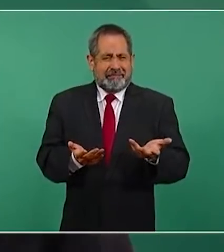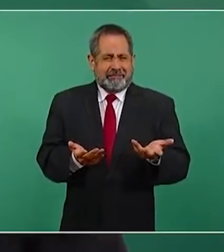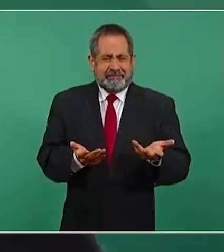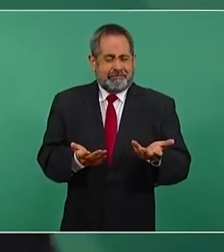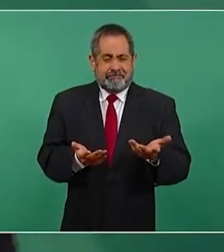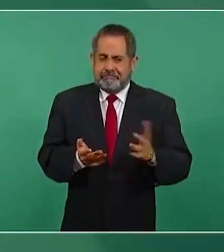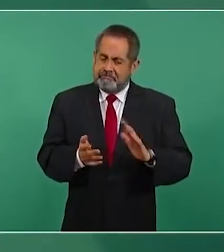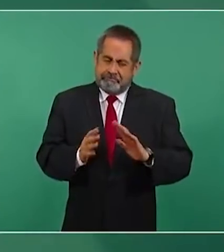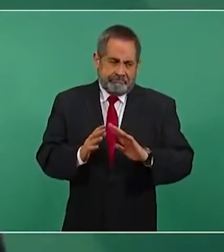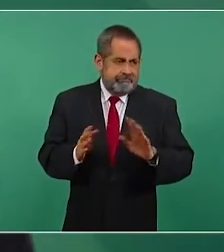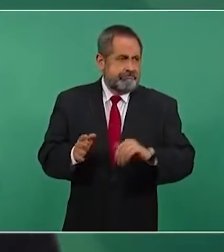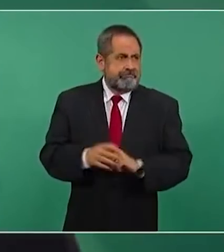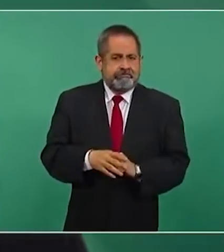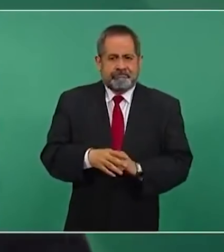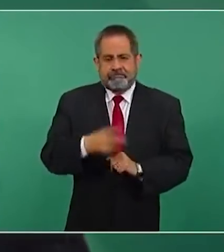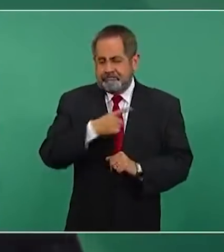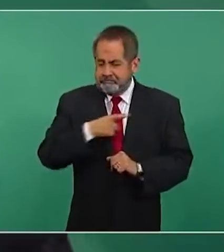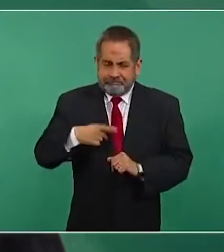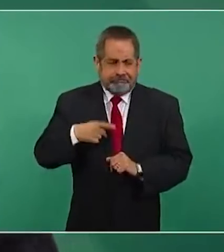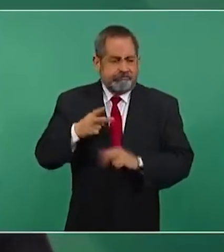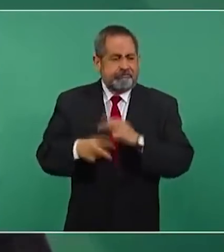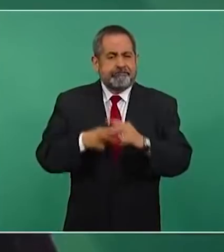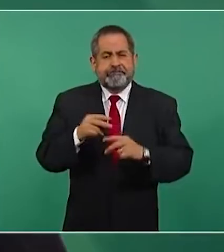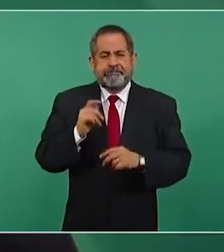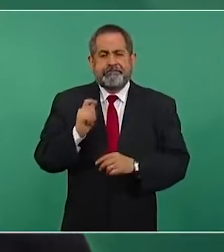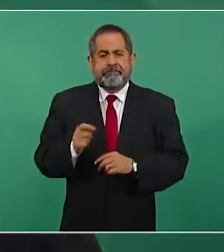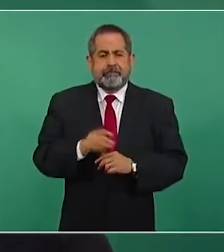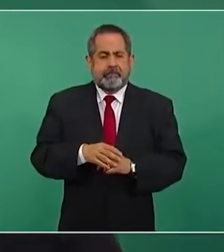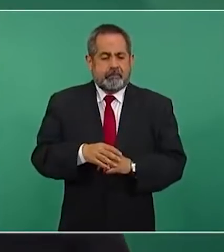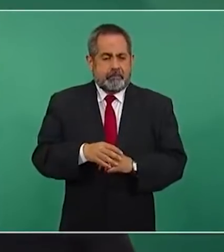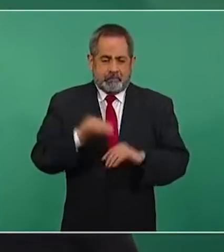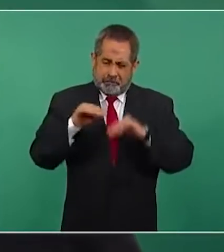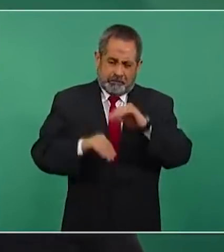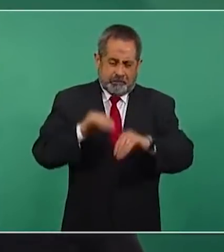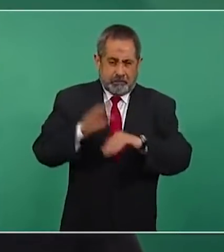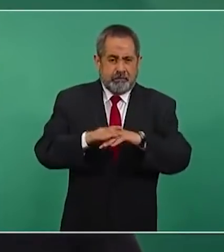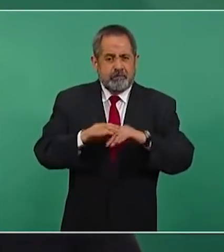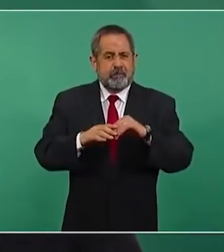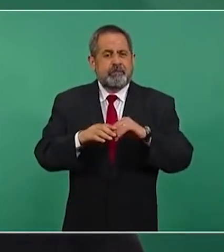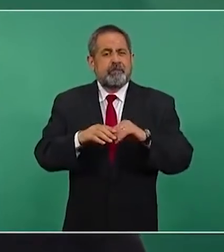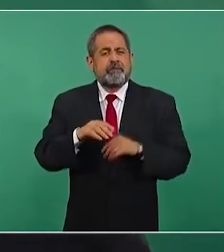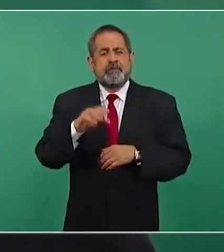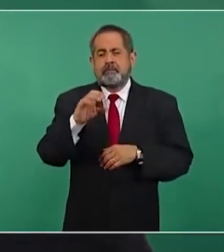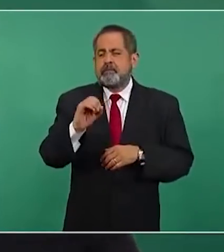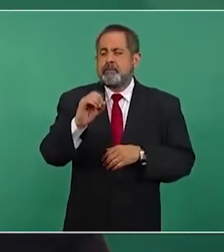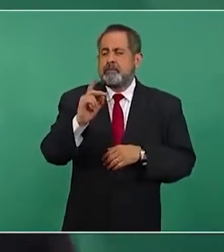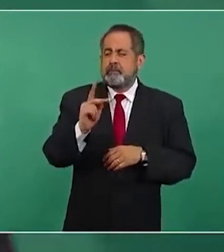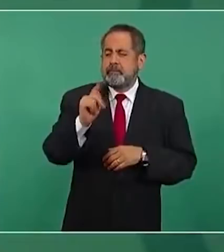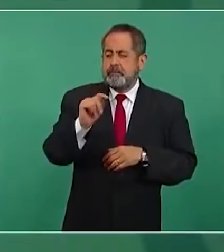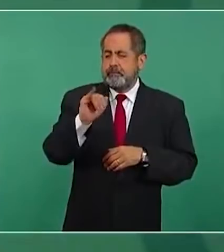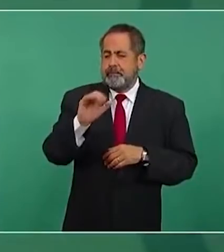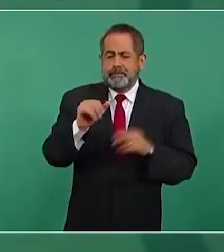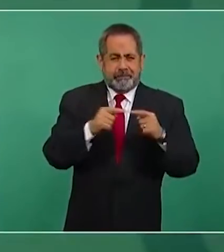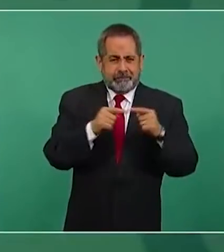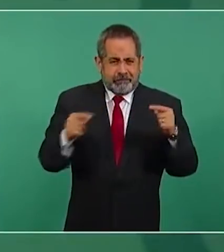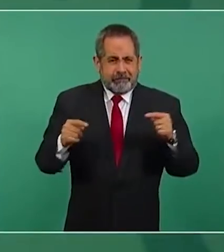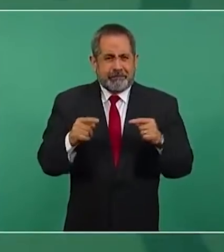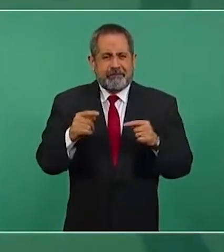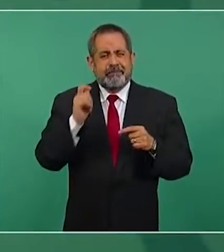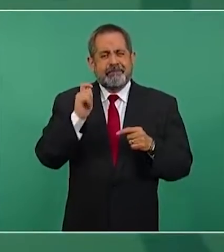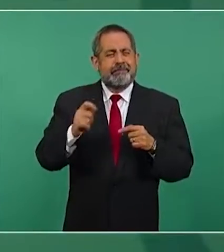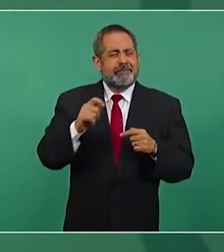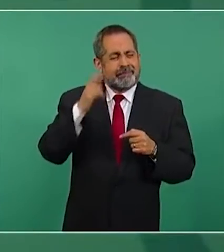entonces tiene que desplegarse la fibra óptica y lo que llaman la última milla